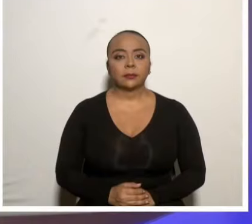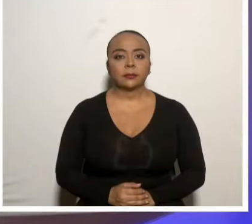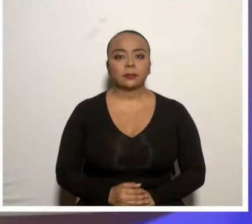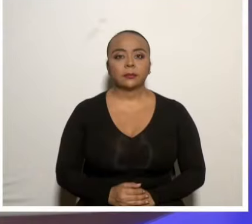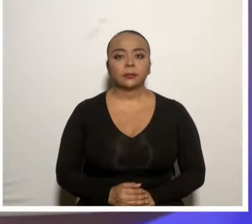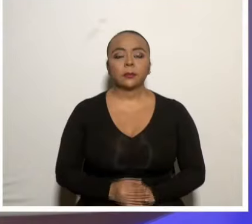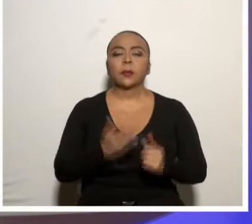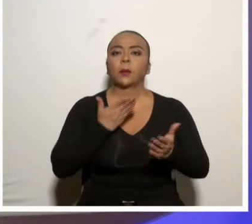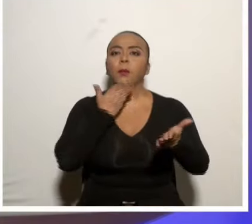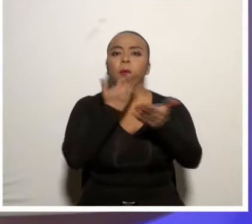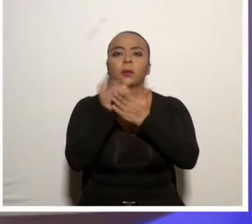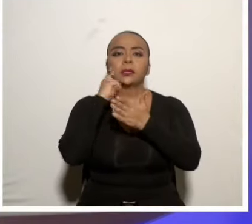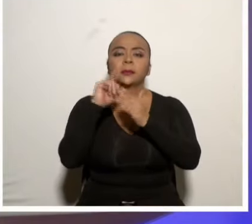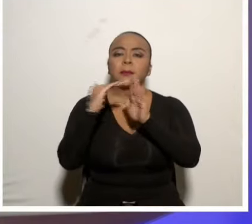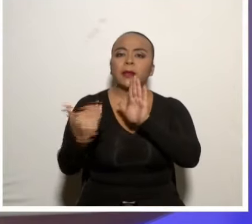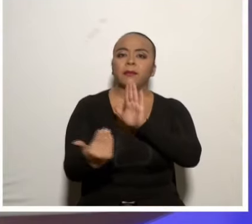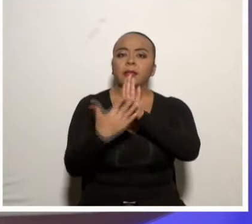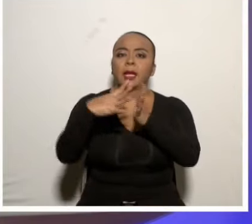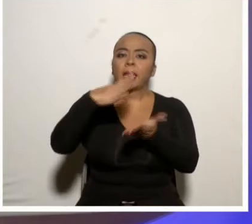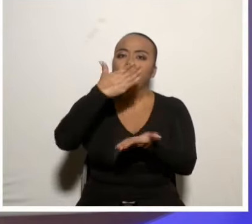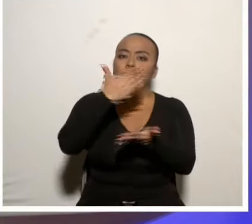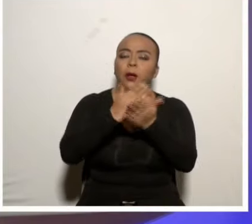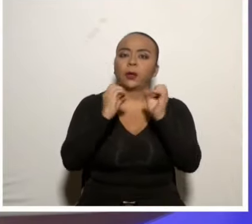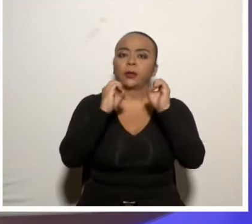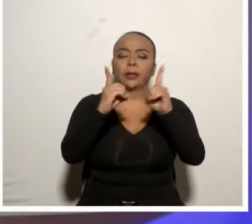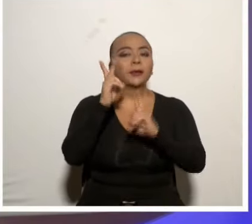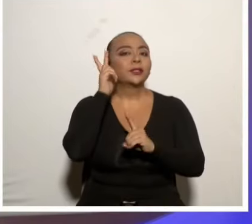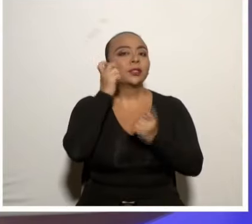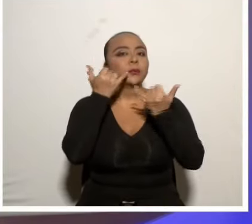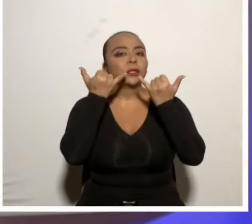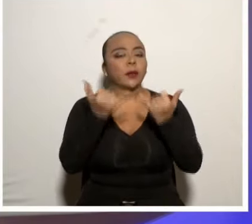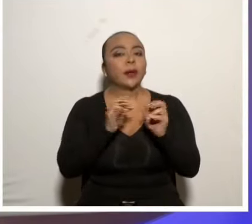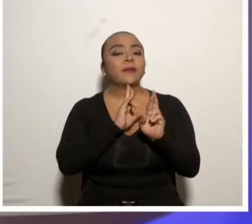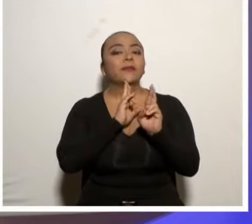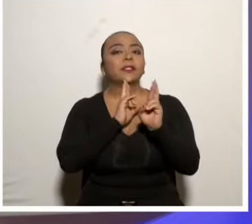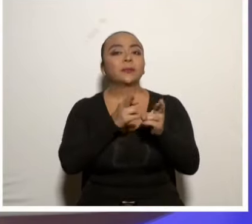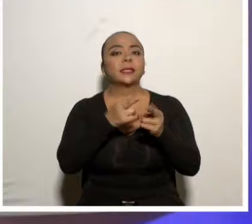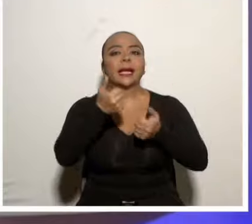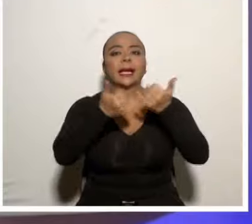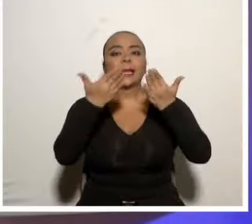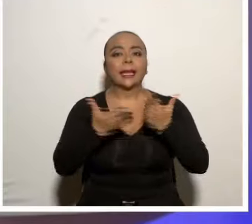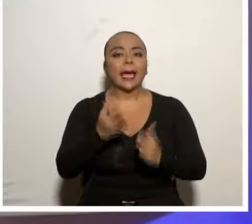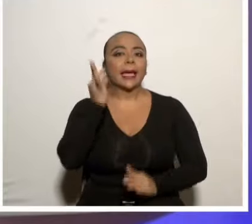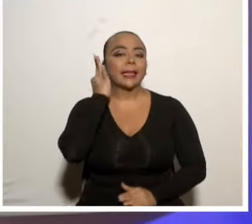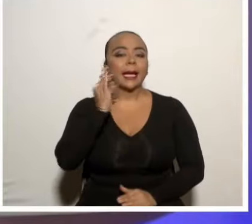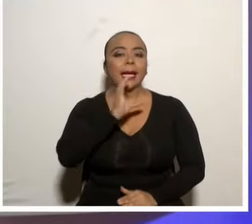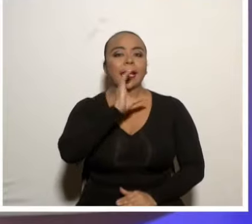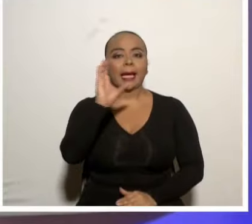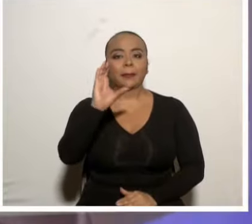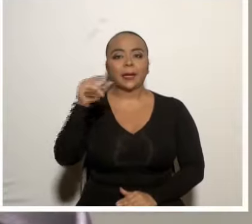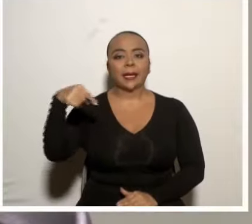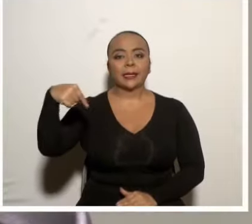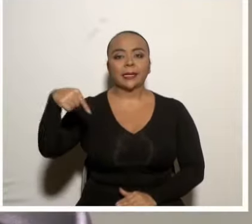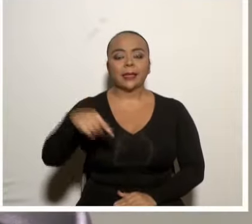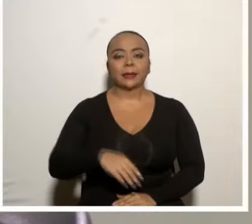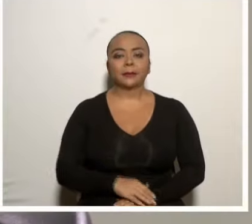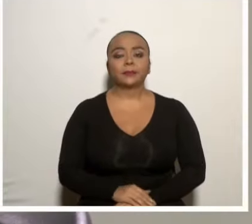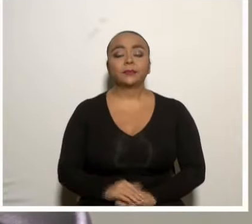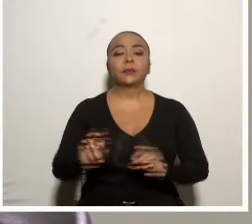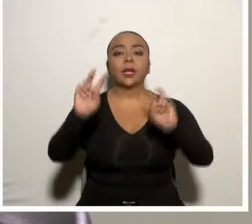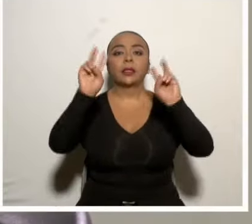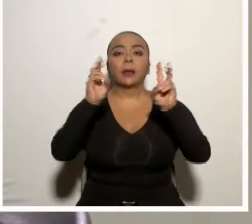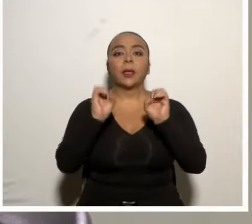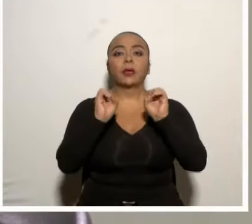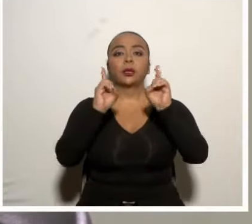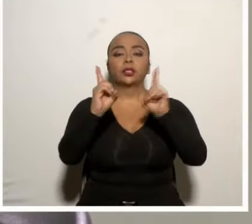¿Cuáles son las propuestas para enfrentar el apagón educativo? Escuchamos ahora la respuesta de la candidata Carmen Quesada. El tema de